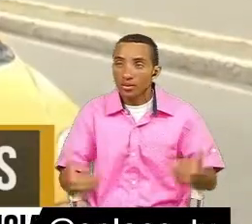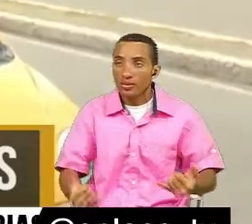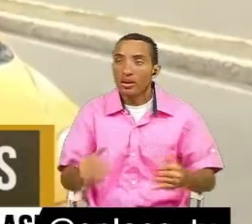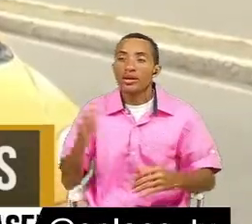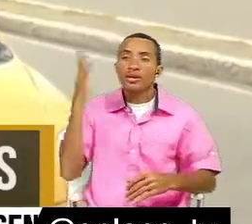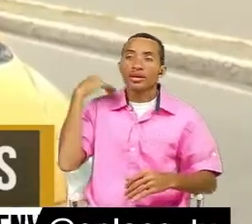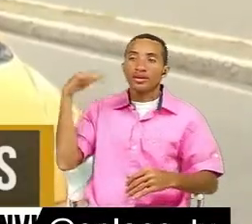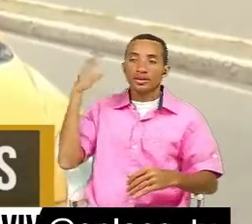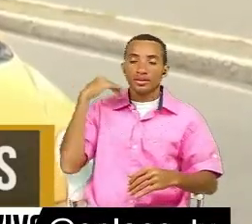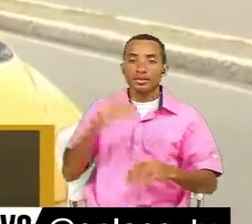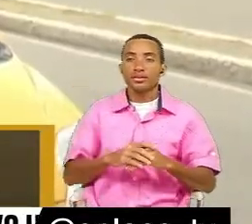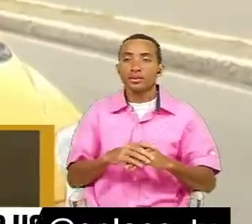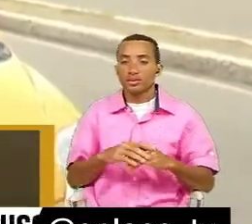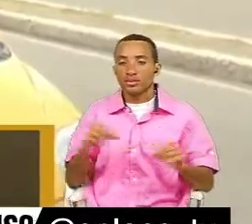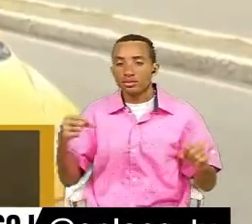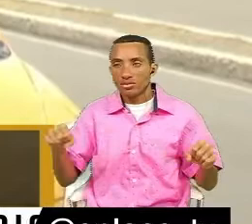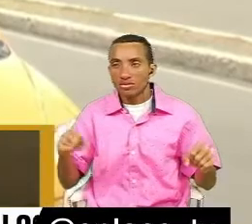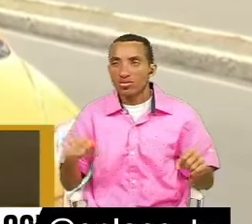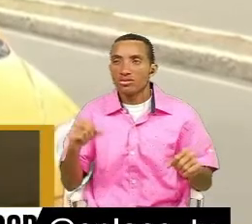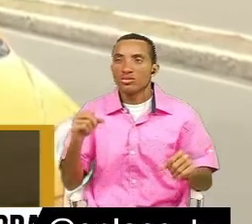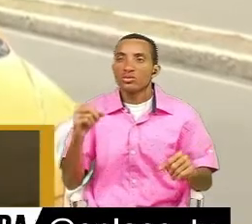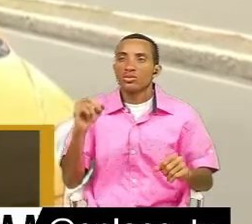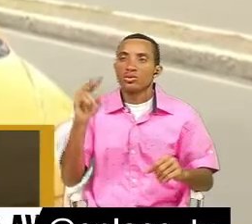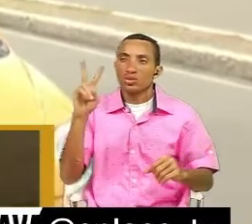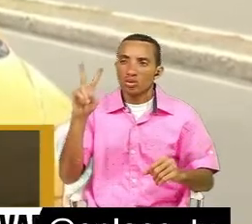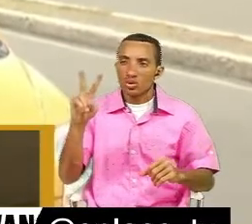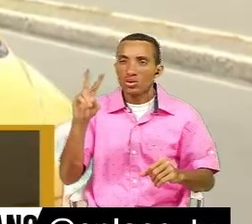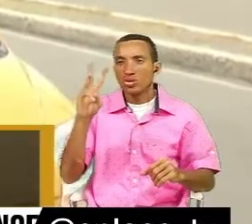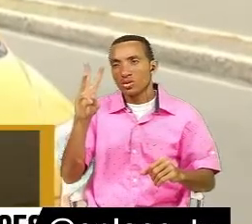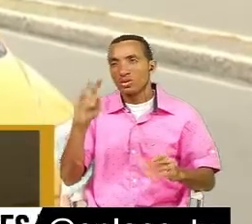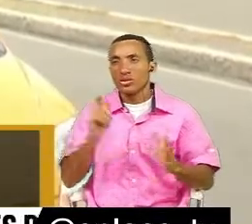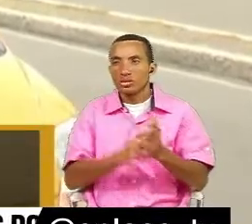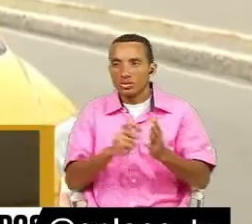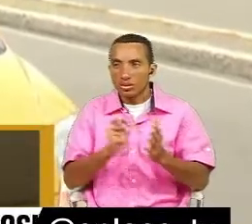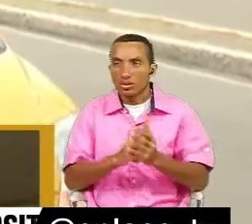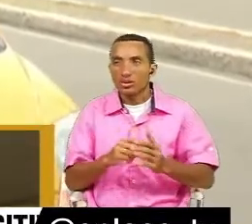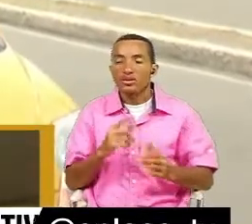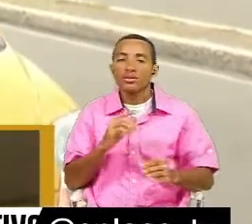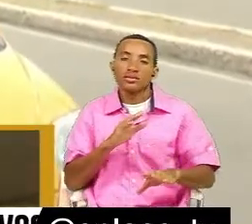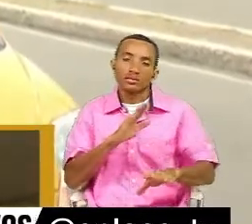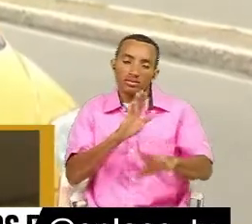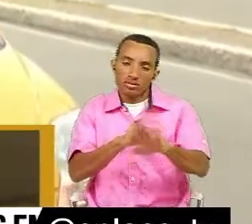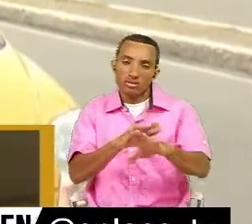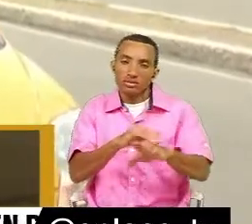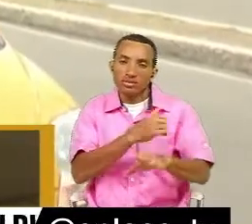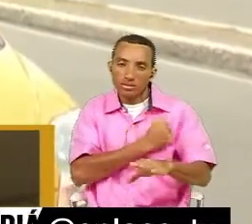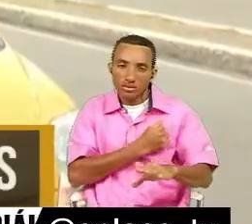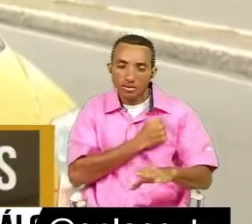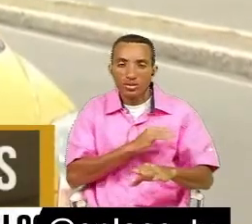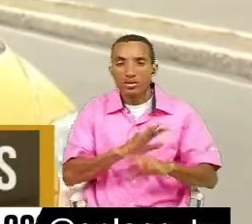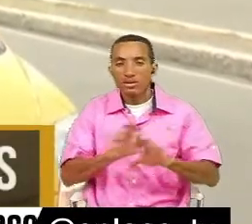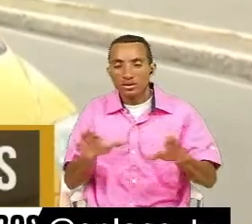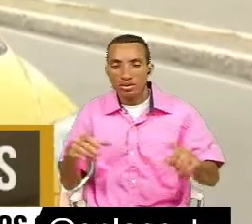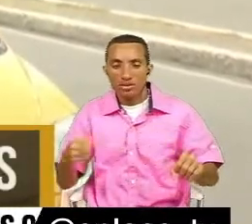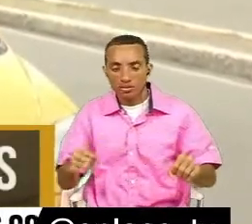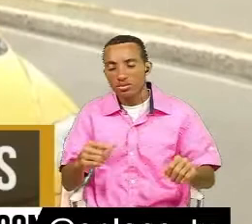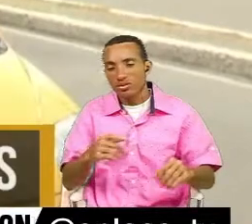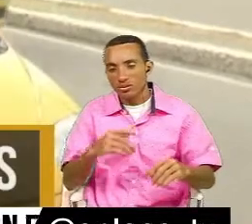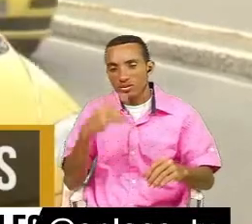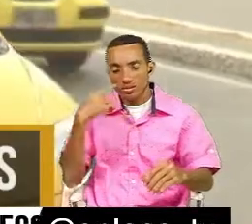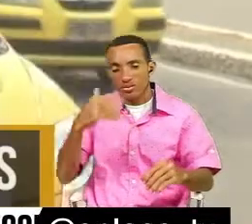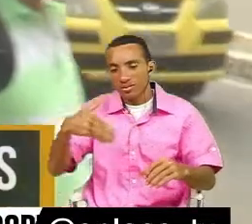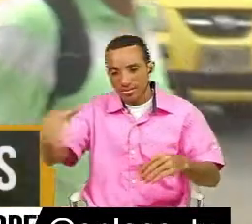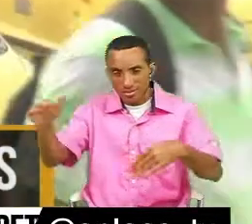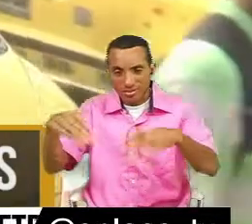principio que ellos empezaron a llegar ahí, hubieron como dos o tres veces que los taxistas se fueron a pedirle el favor de que eso daba mala impresión, que por favor